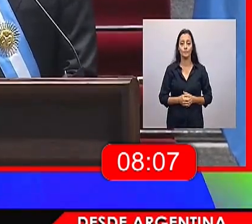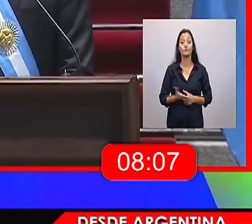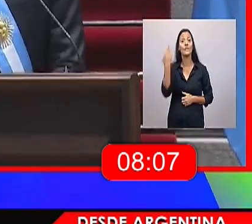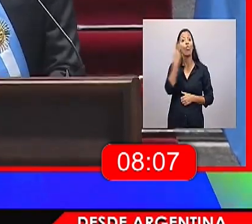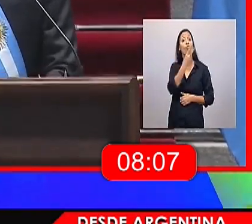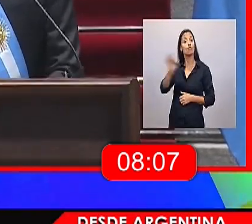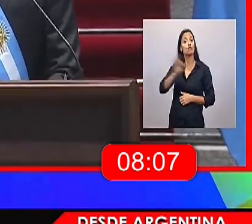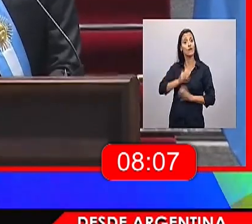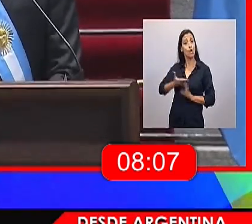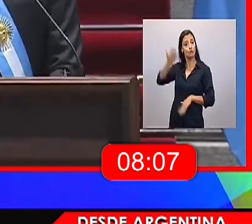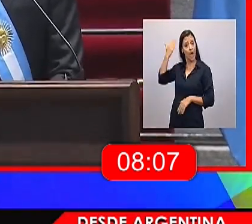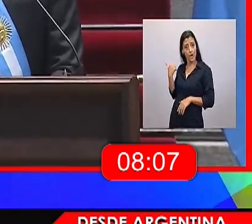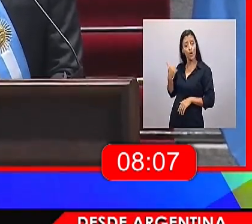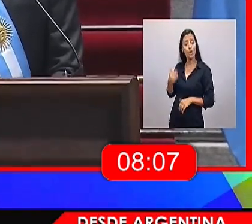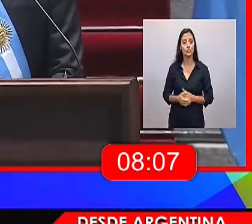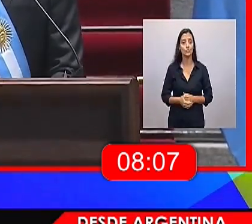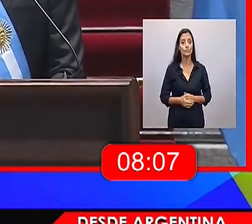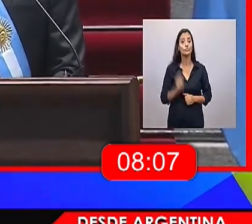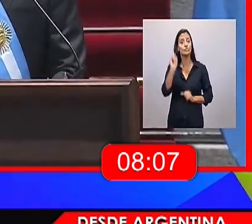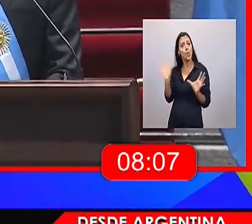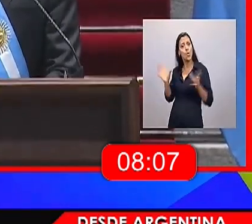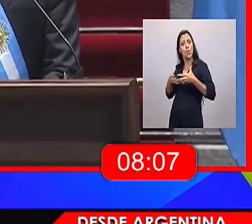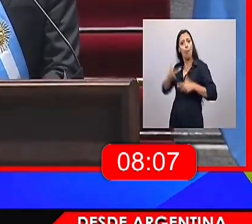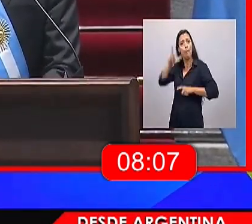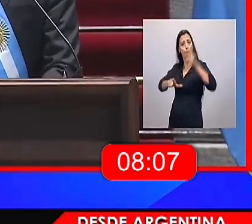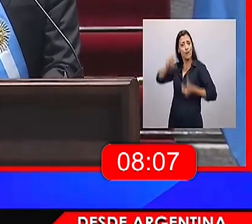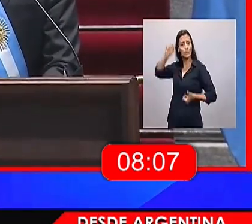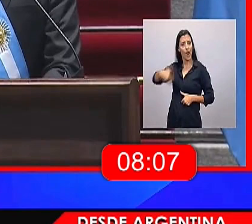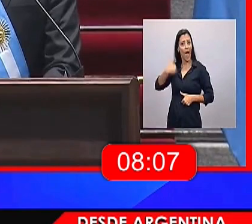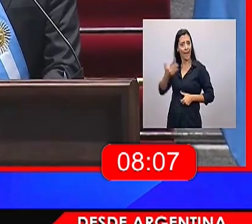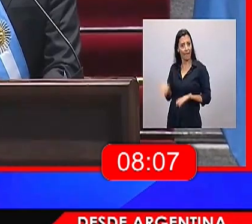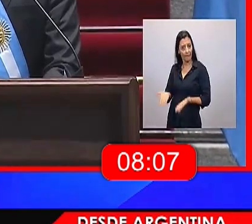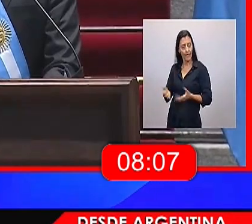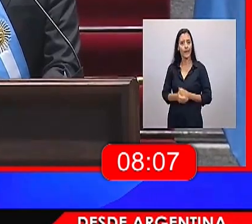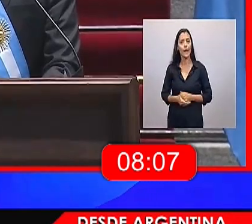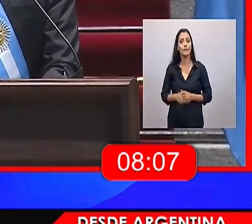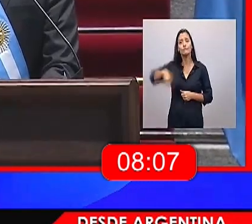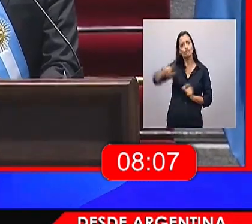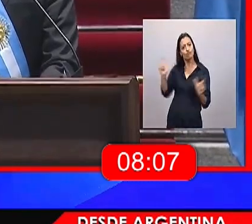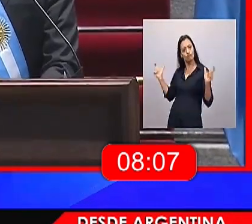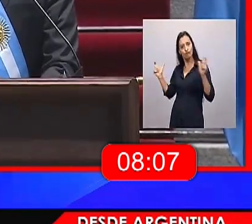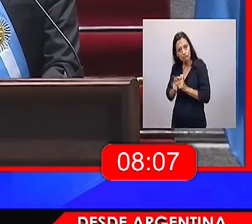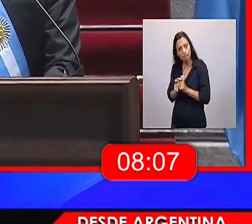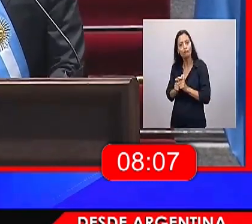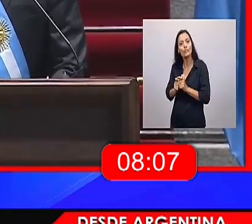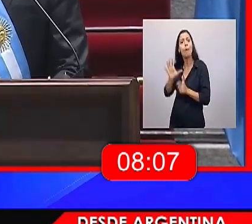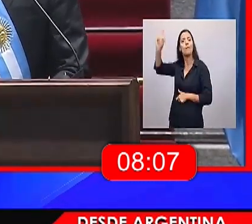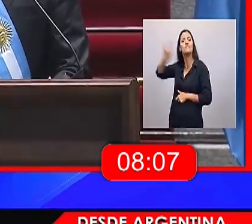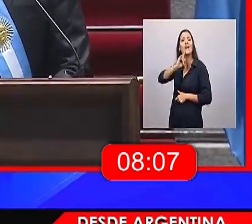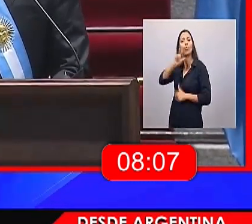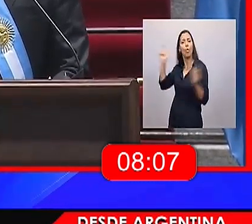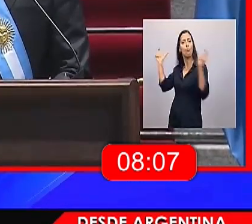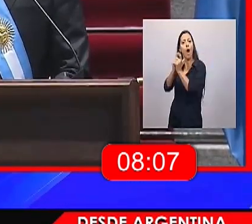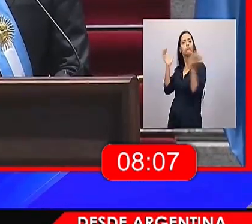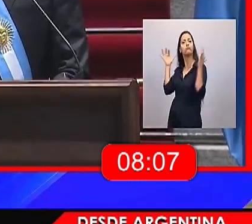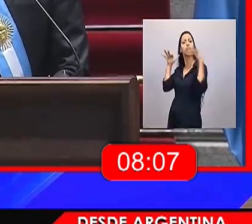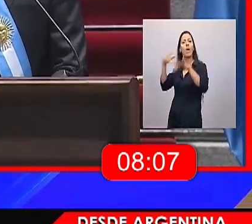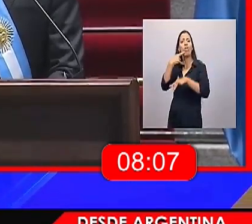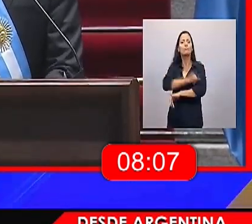sobre resultados de corto plazo. Él está hablando de 18 a 24 meses para empezar a bajar la inflación.